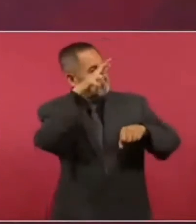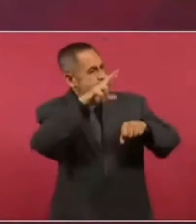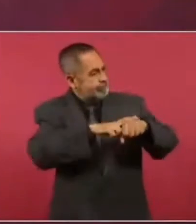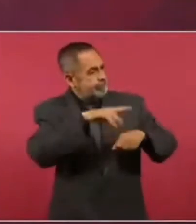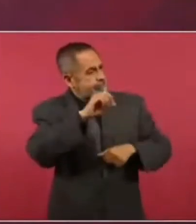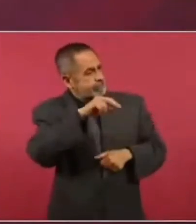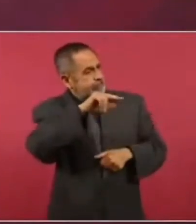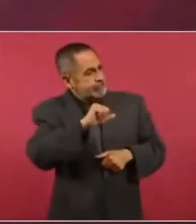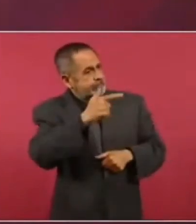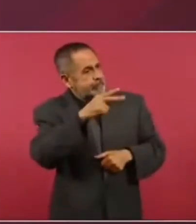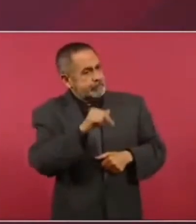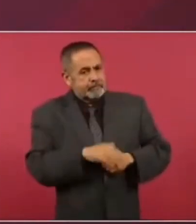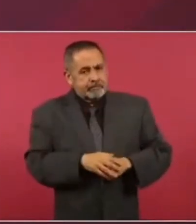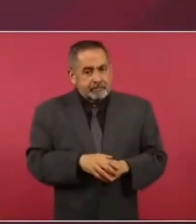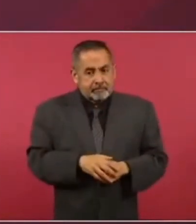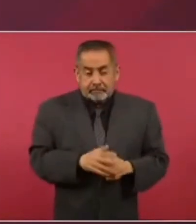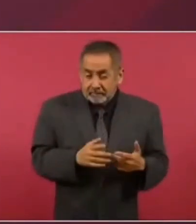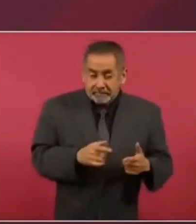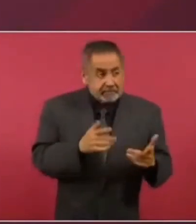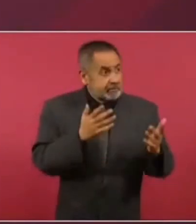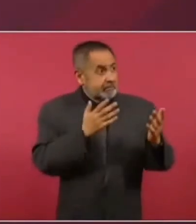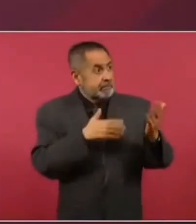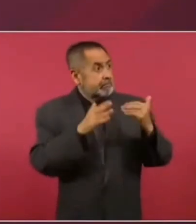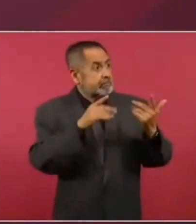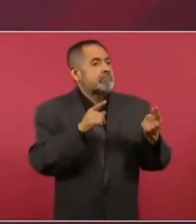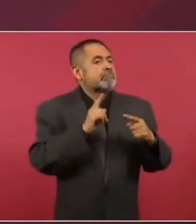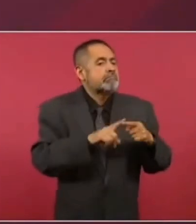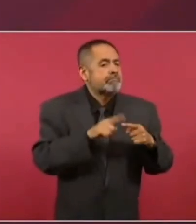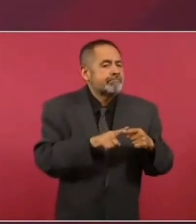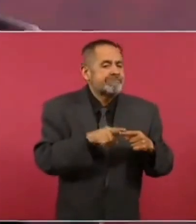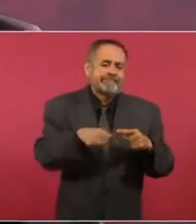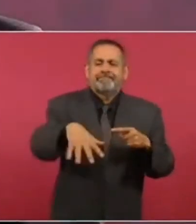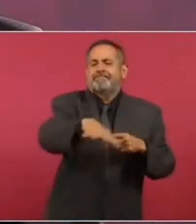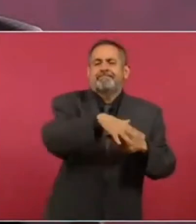se desarrolló muchísimo la industria lechera,